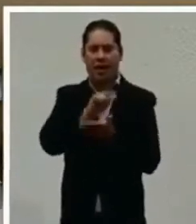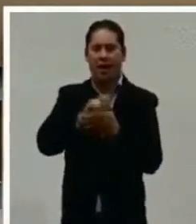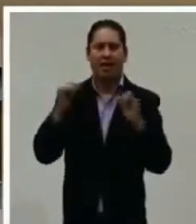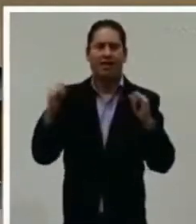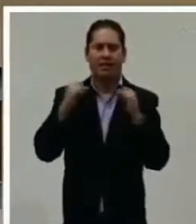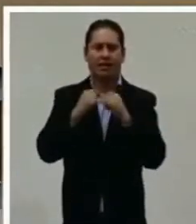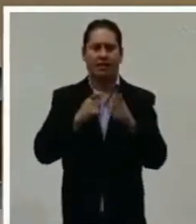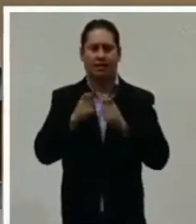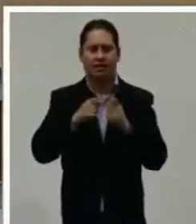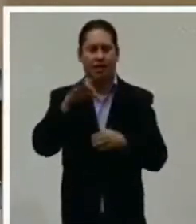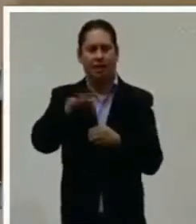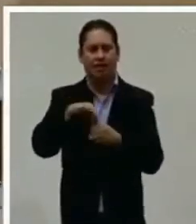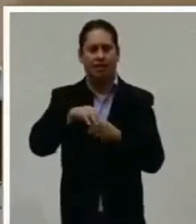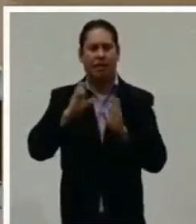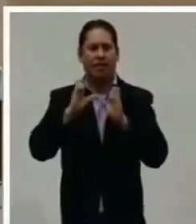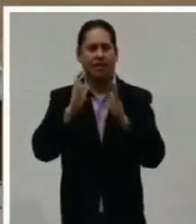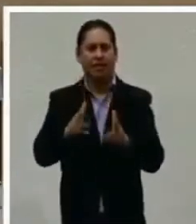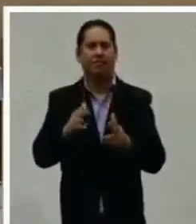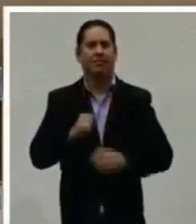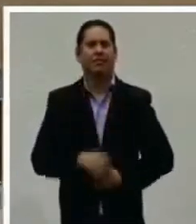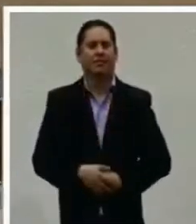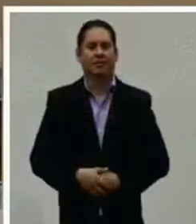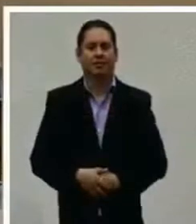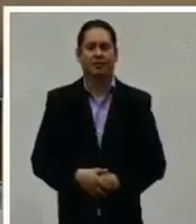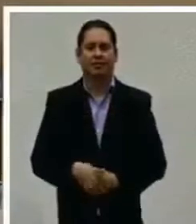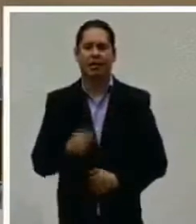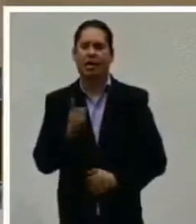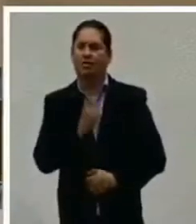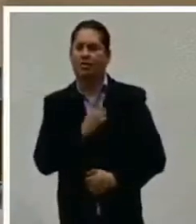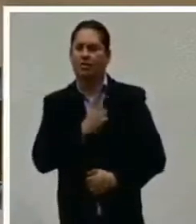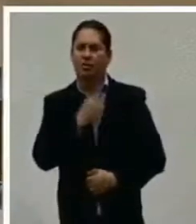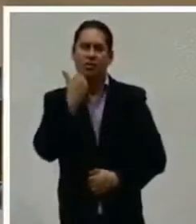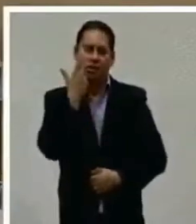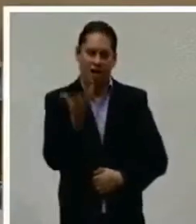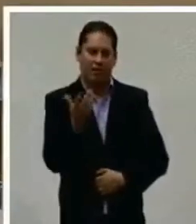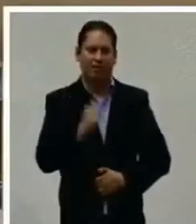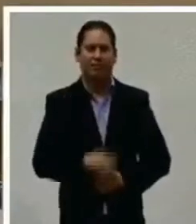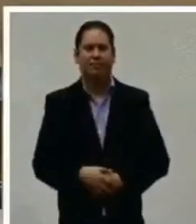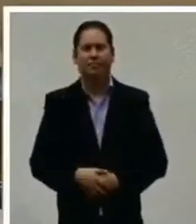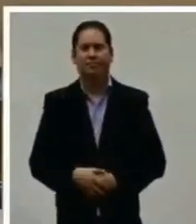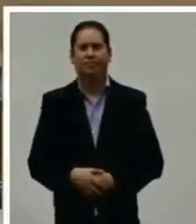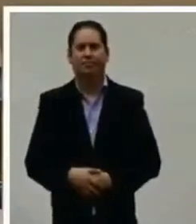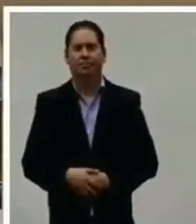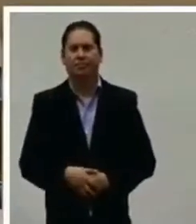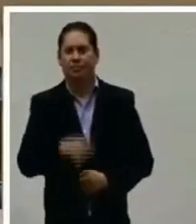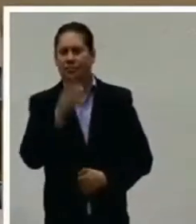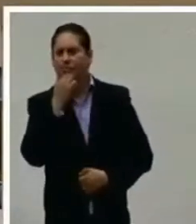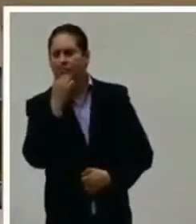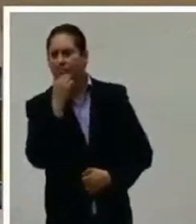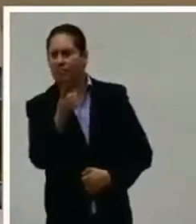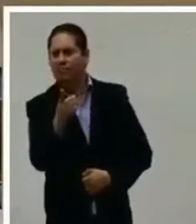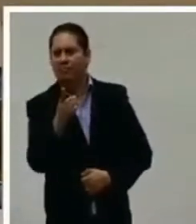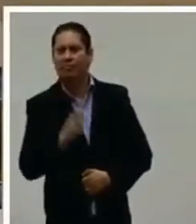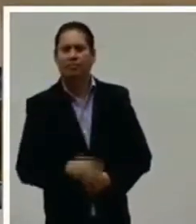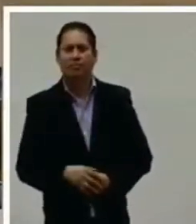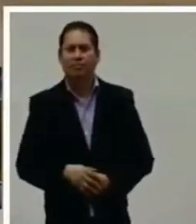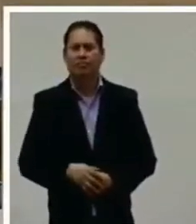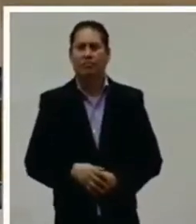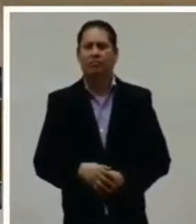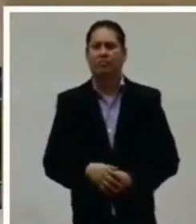y Procedimientos Electorales de Chiapas. Yo solamente quisiera comentar respecto a lo